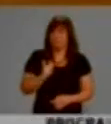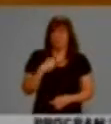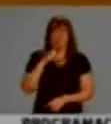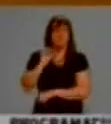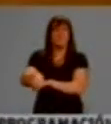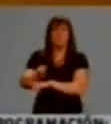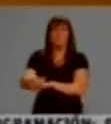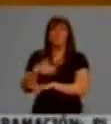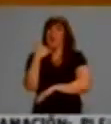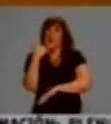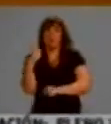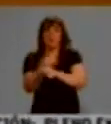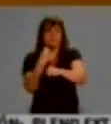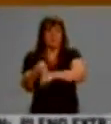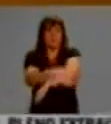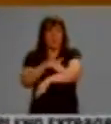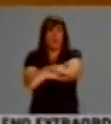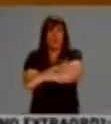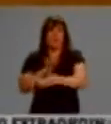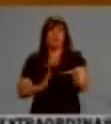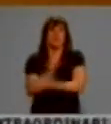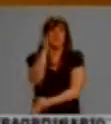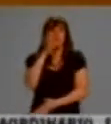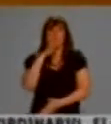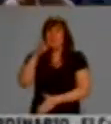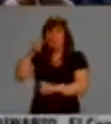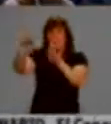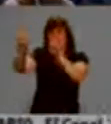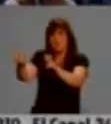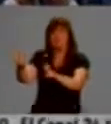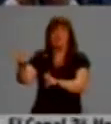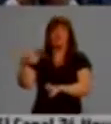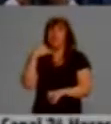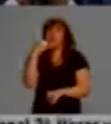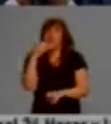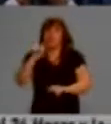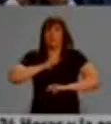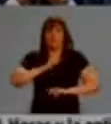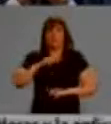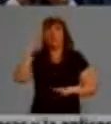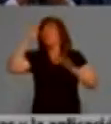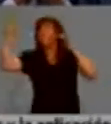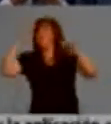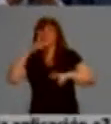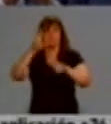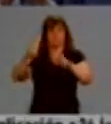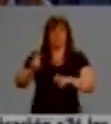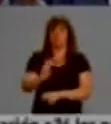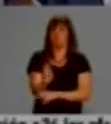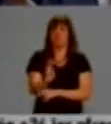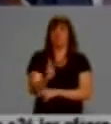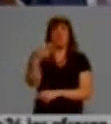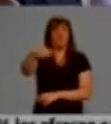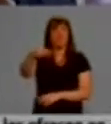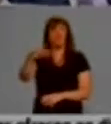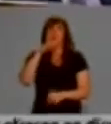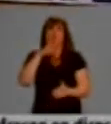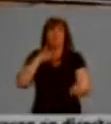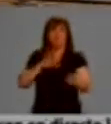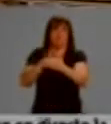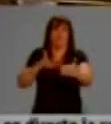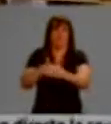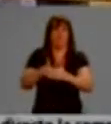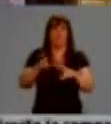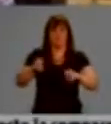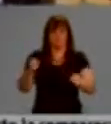gobierno ni nada nos ha distraído de ellas. Lo único que hasta el momento intenta dificultar o entorpecer la agencia del